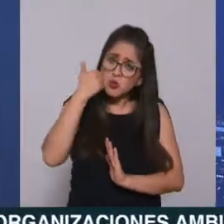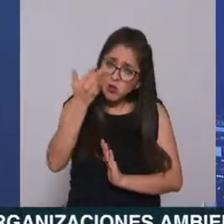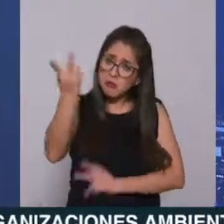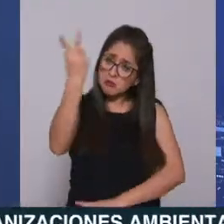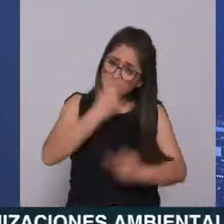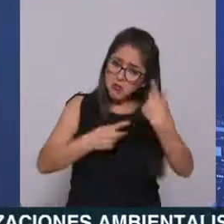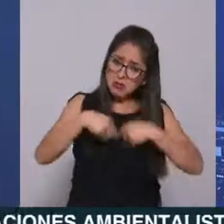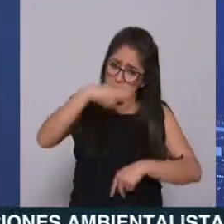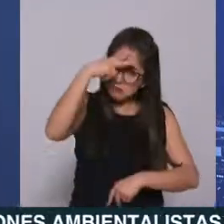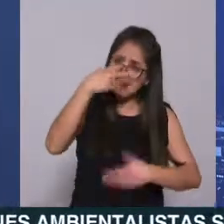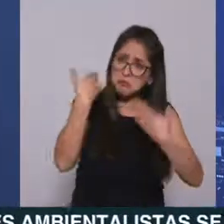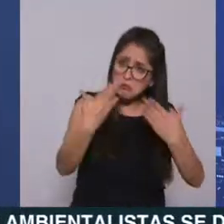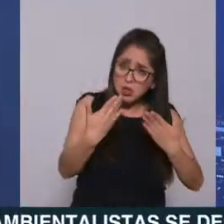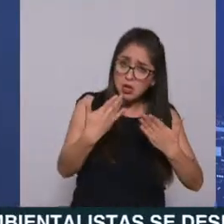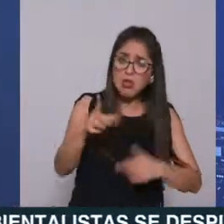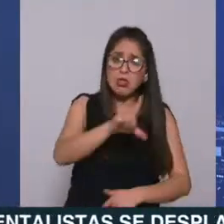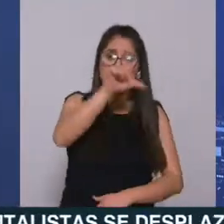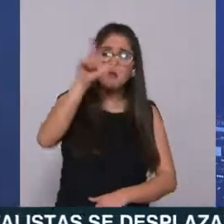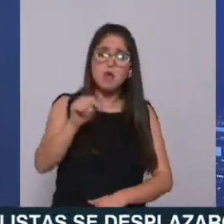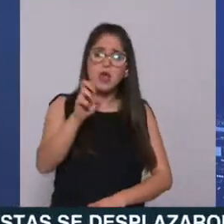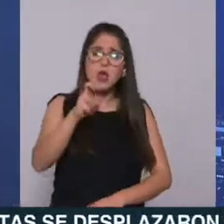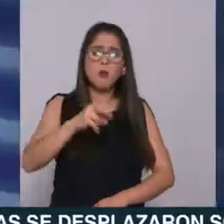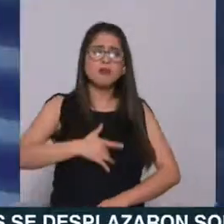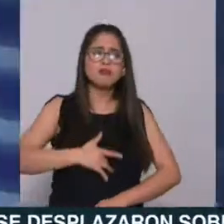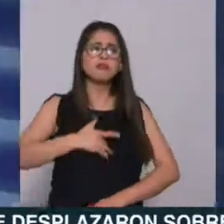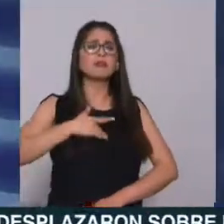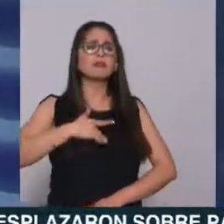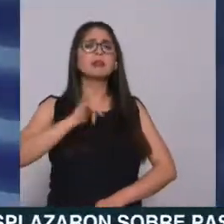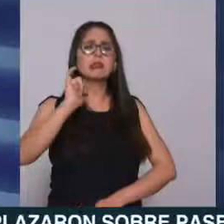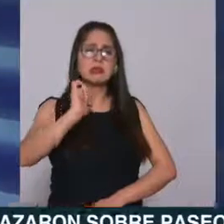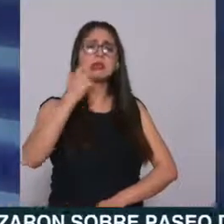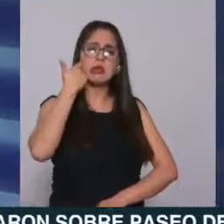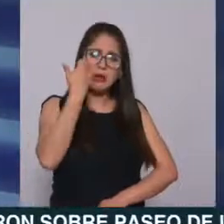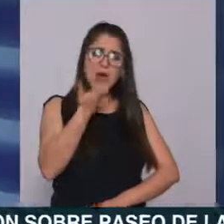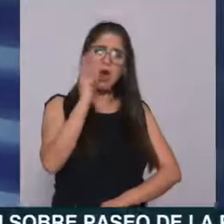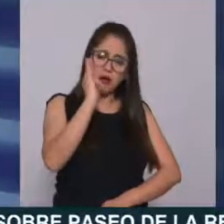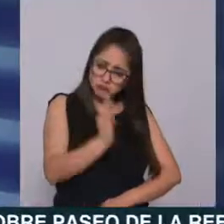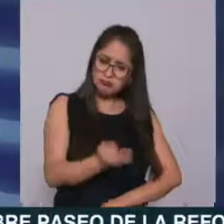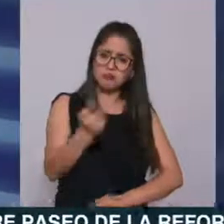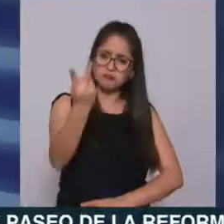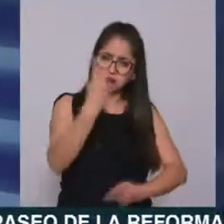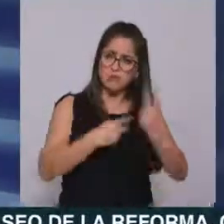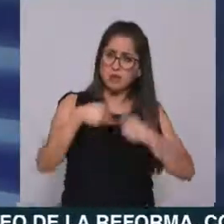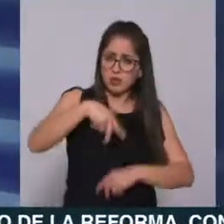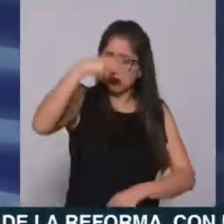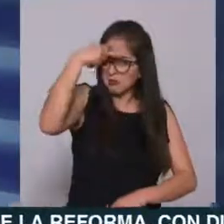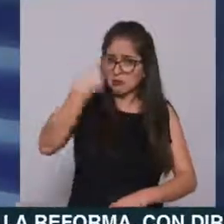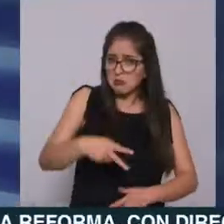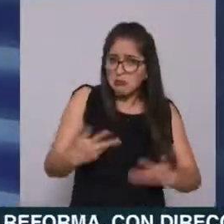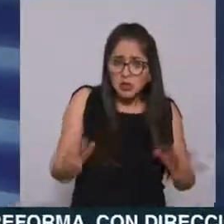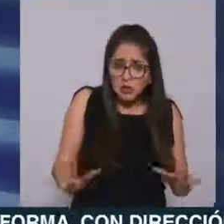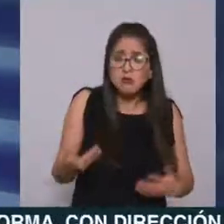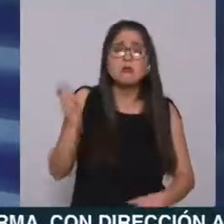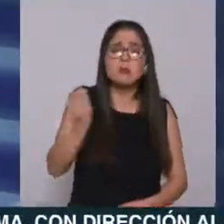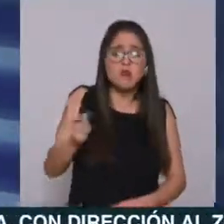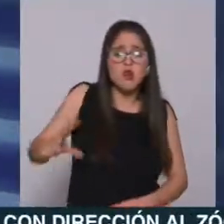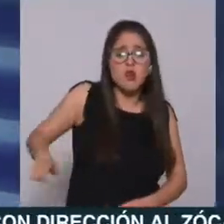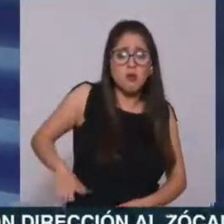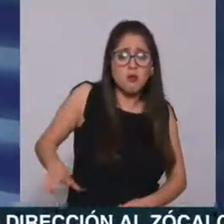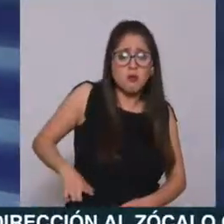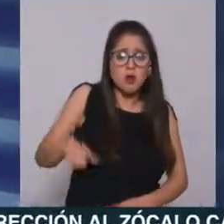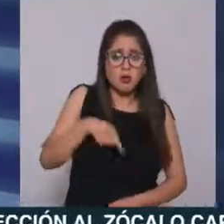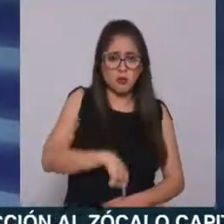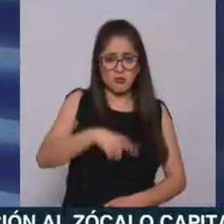venía viendo que podría ocurrir. Sí, lógicamente no es sorpresivo porque básicamente pues el gobierno de Andrés Manuel ha sido